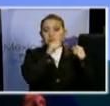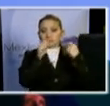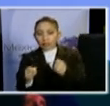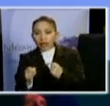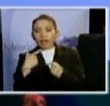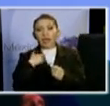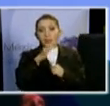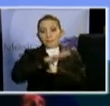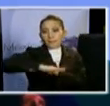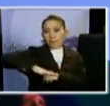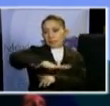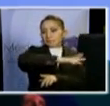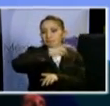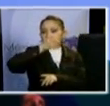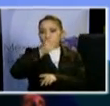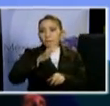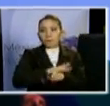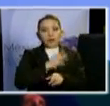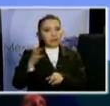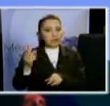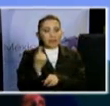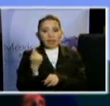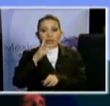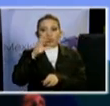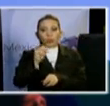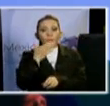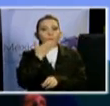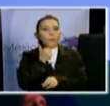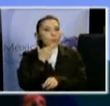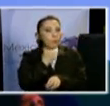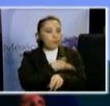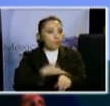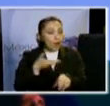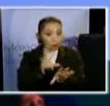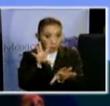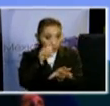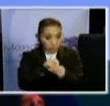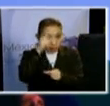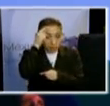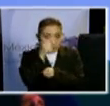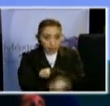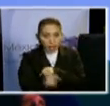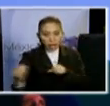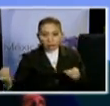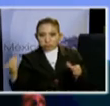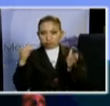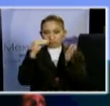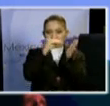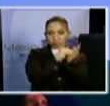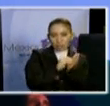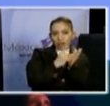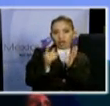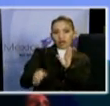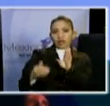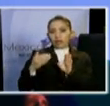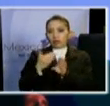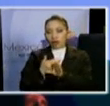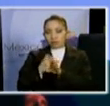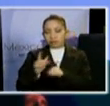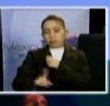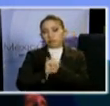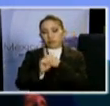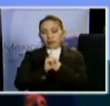escenario, porque no tenemos la solución completa para implementarla contra este reto tan